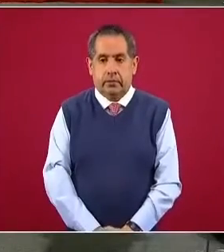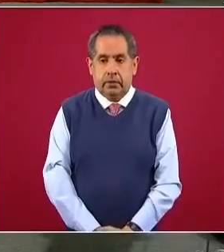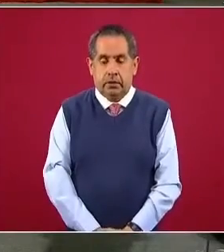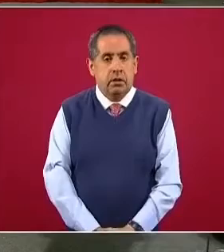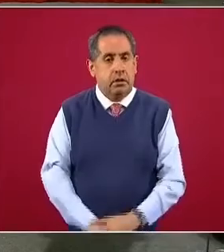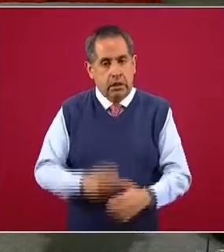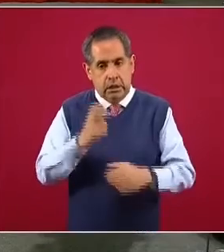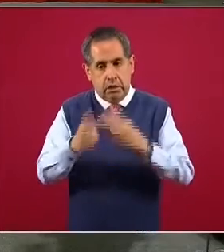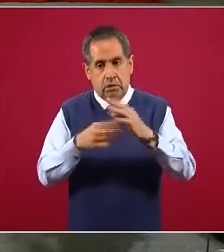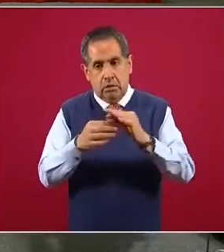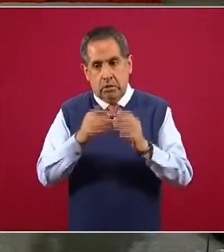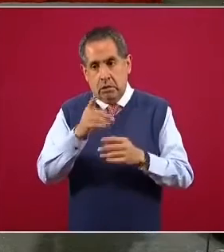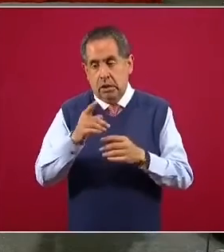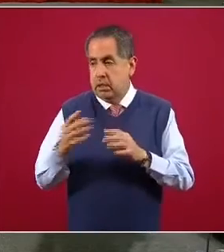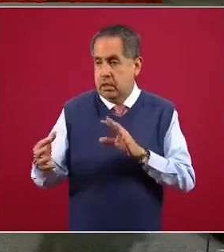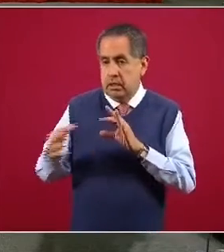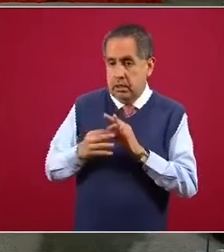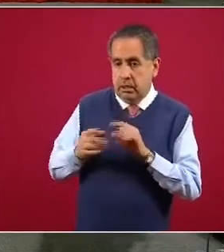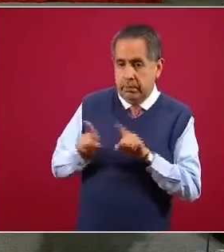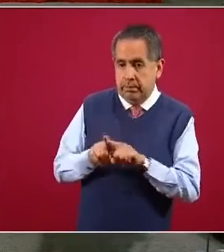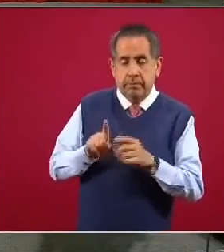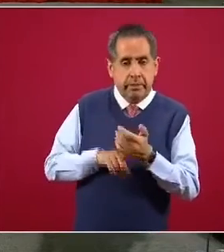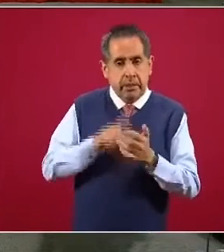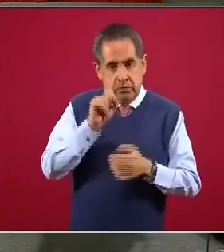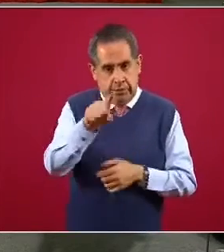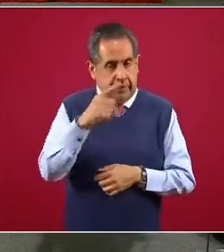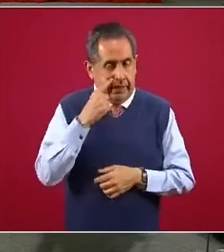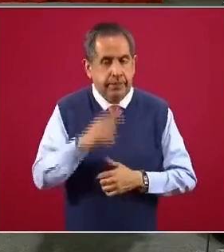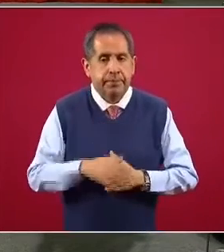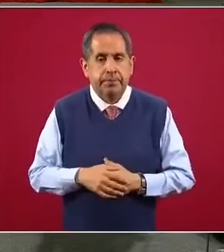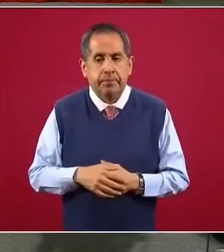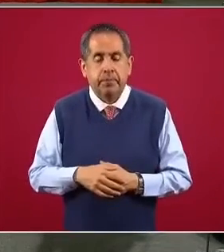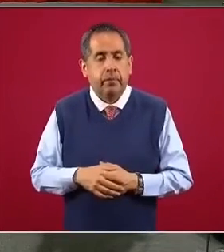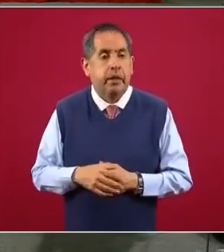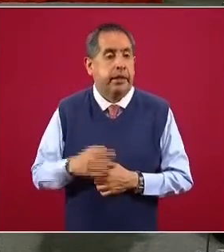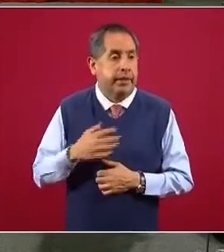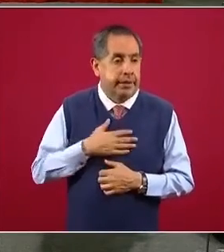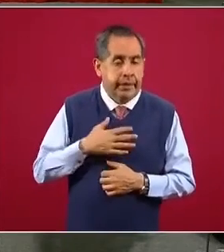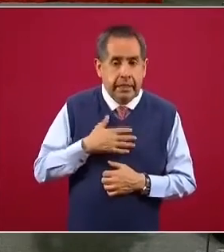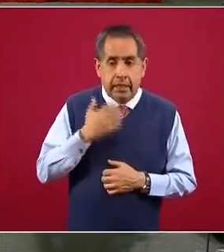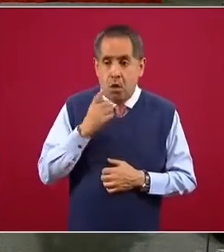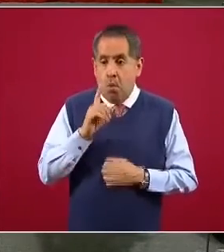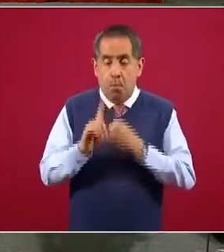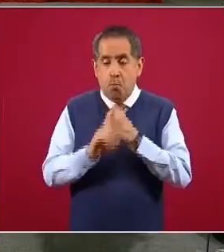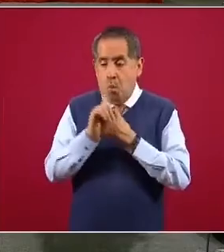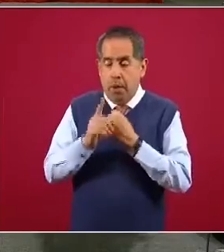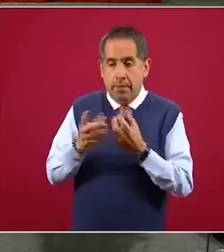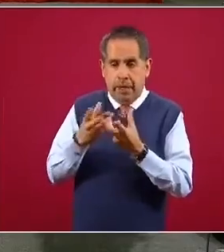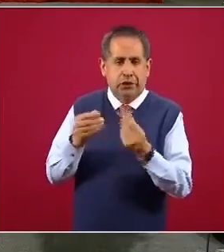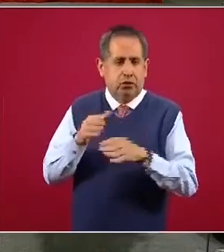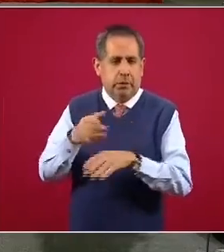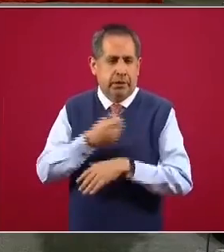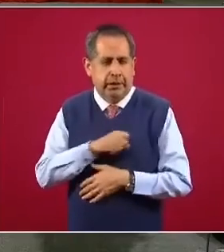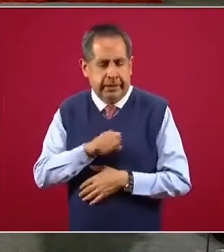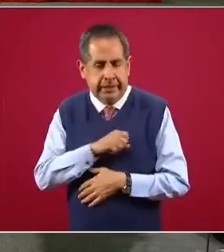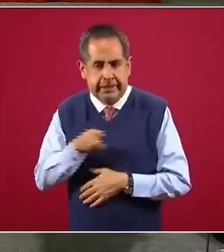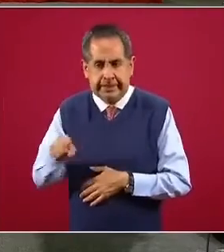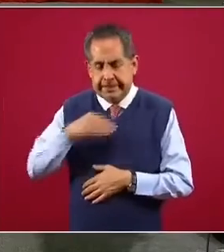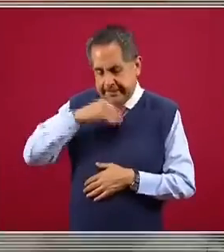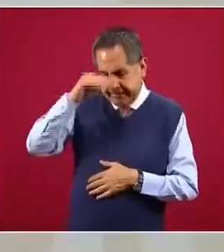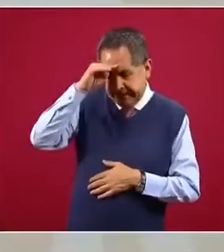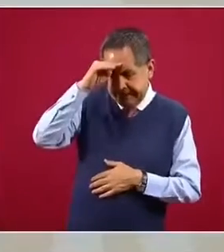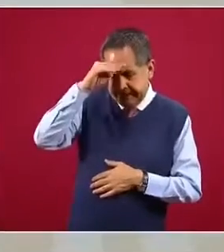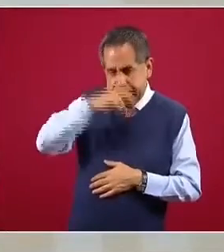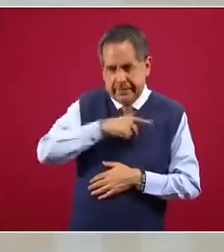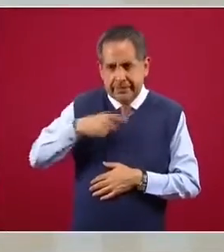A eso voy, por eso digo que están relacionadas sus preguntas. Cuando uno quiere enfrentar un problema, en este caso de salud, uno tiene que